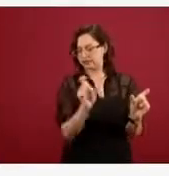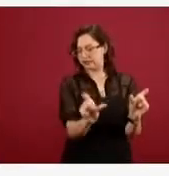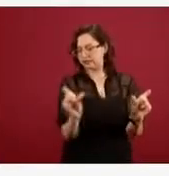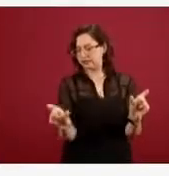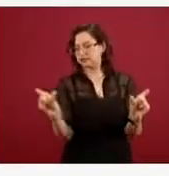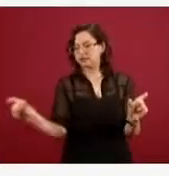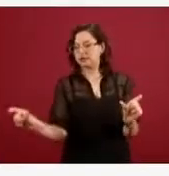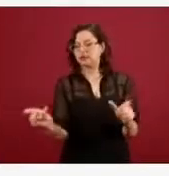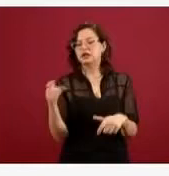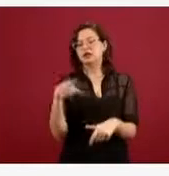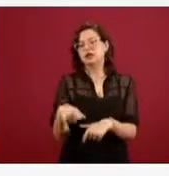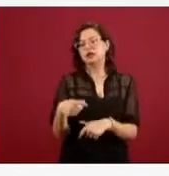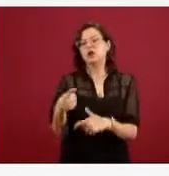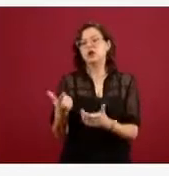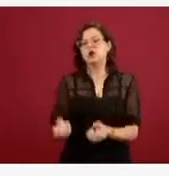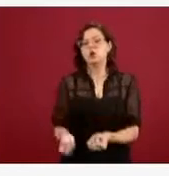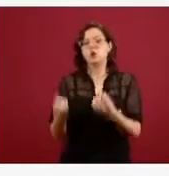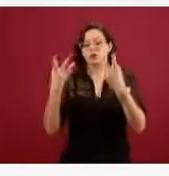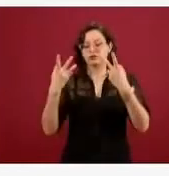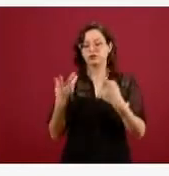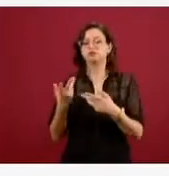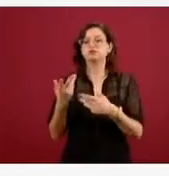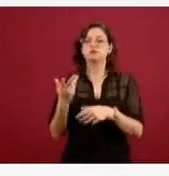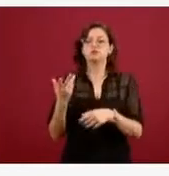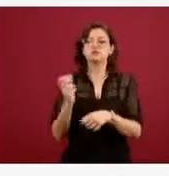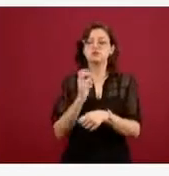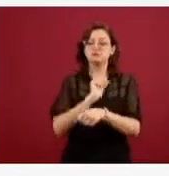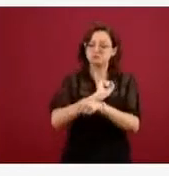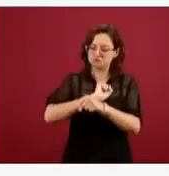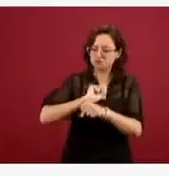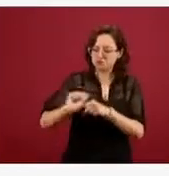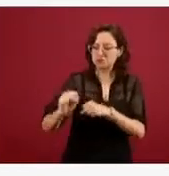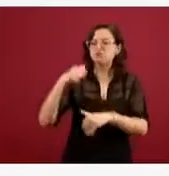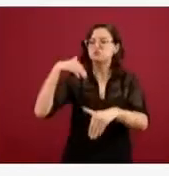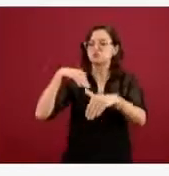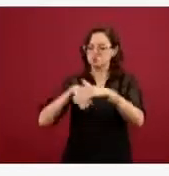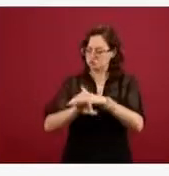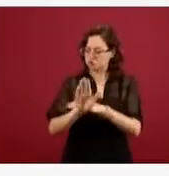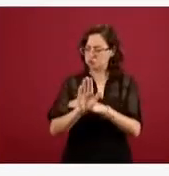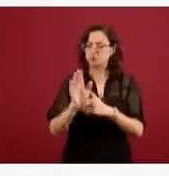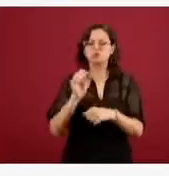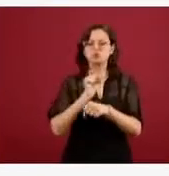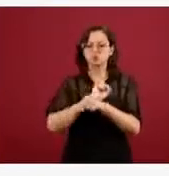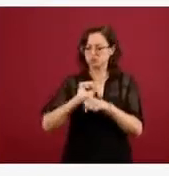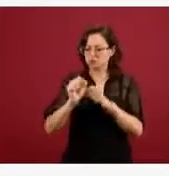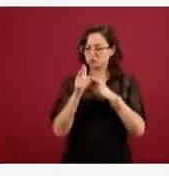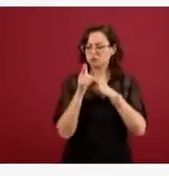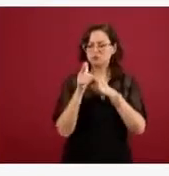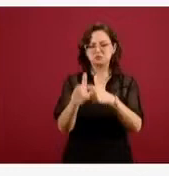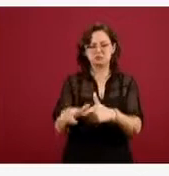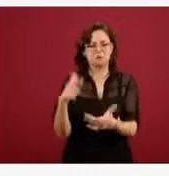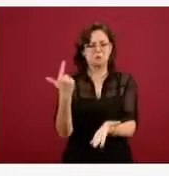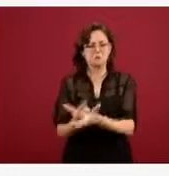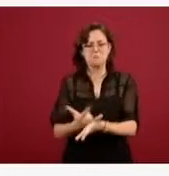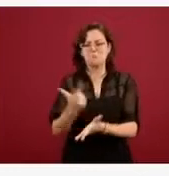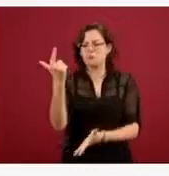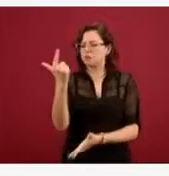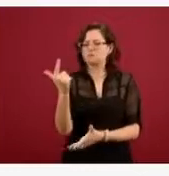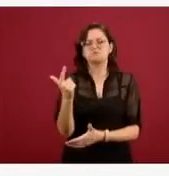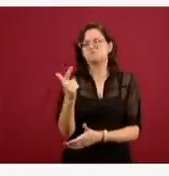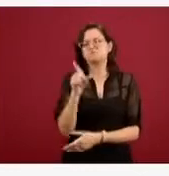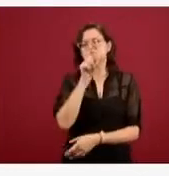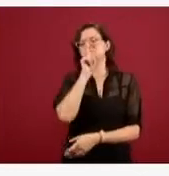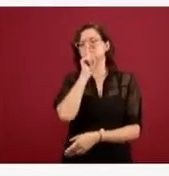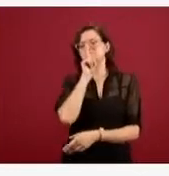de manifestación o presentación clínica han tenido. Estables, es decir, que su gravedad ha sido en un